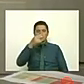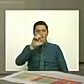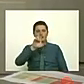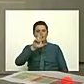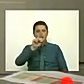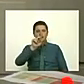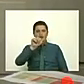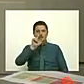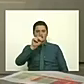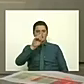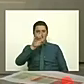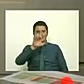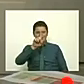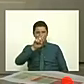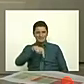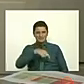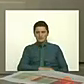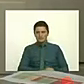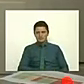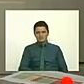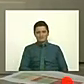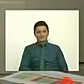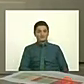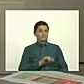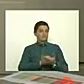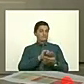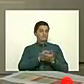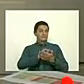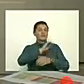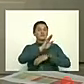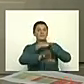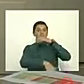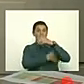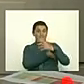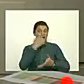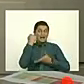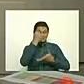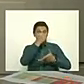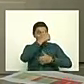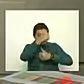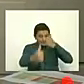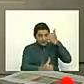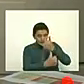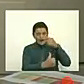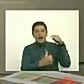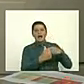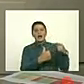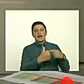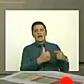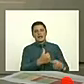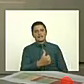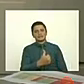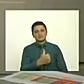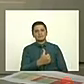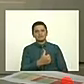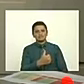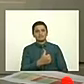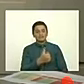Es el viceministro de Hacienda del gobierno Santos en ese momento. Javier Hernández había sido